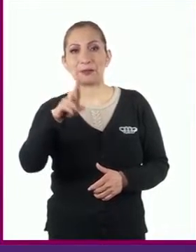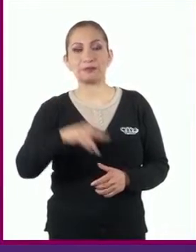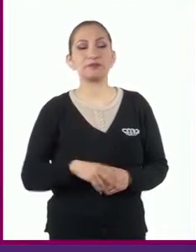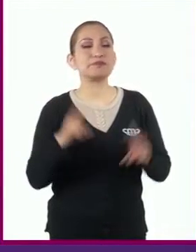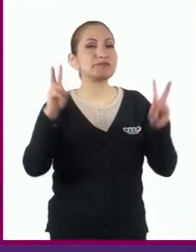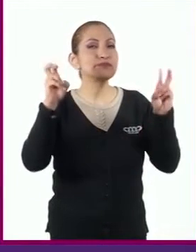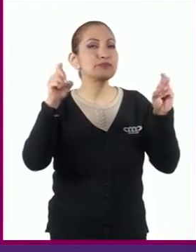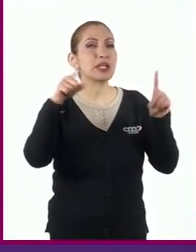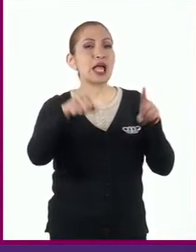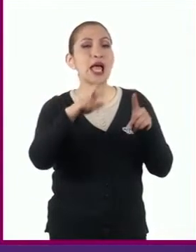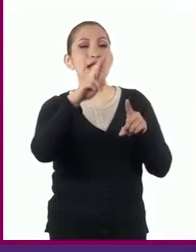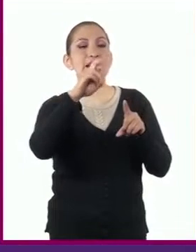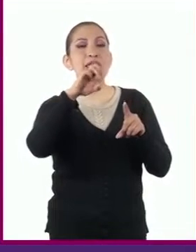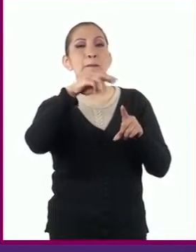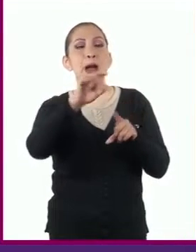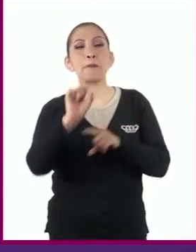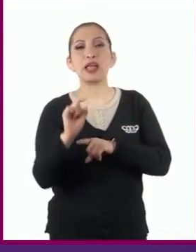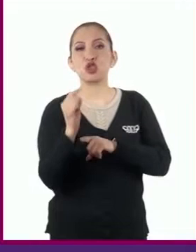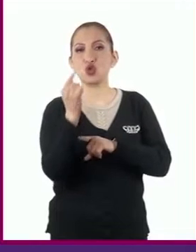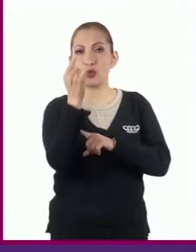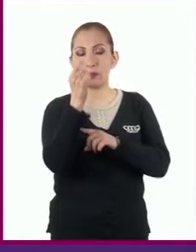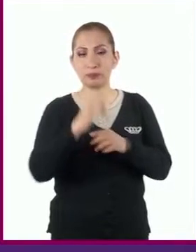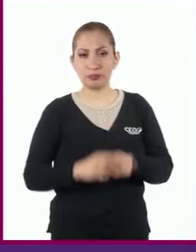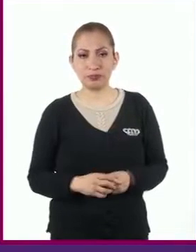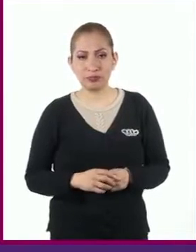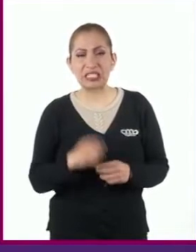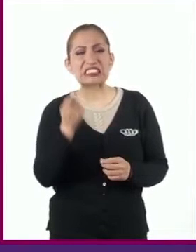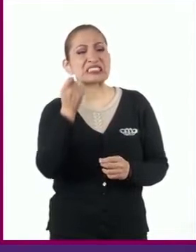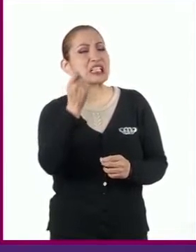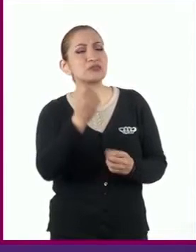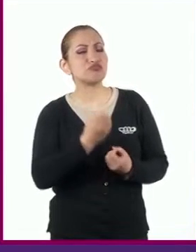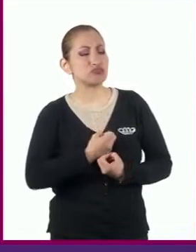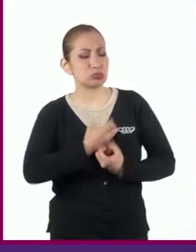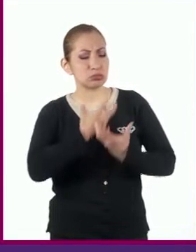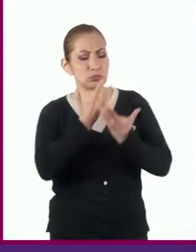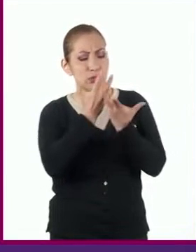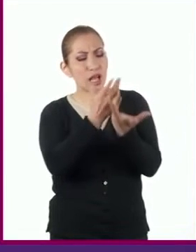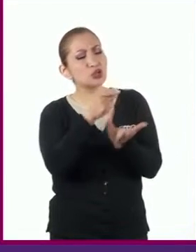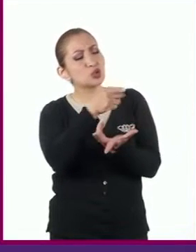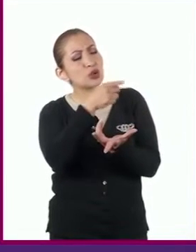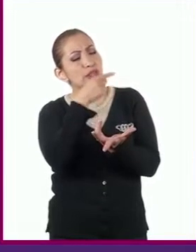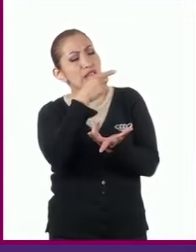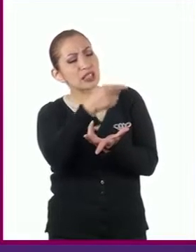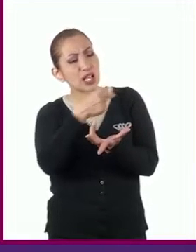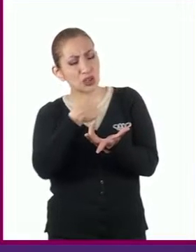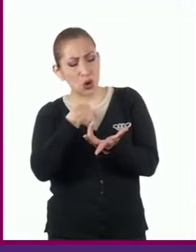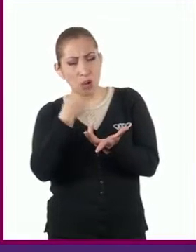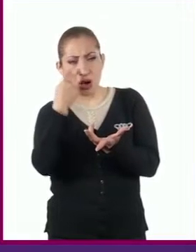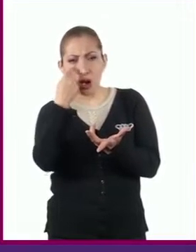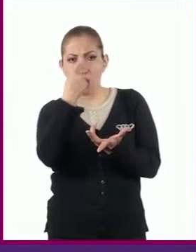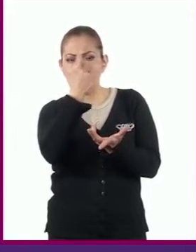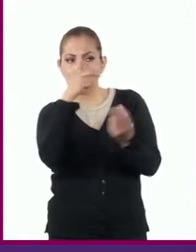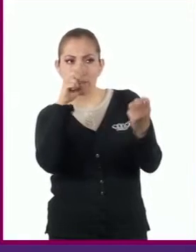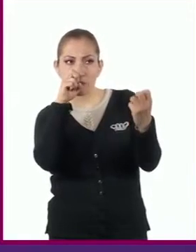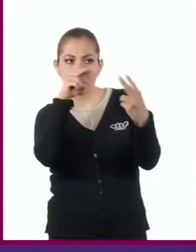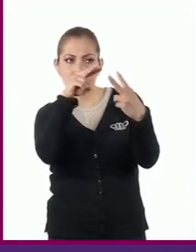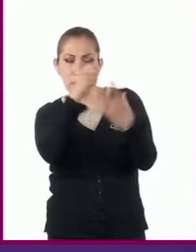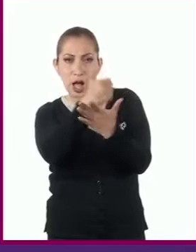Se titula Rima 21. ¿Qué es poesía? Dices mientras clavas en mi pupila tu pupila